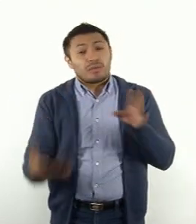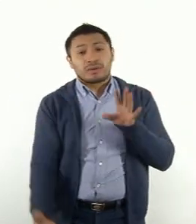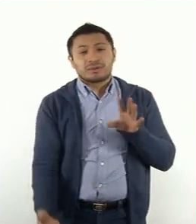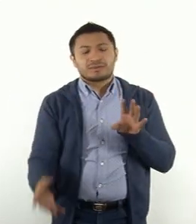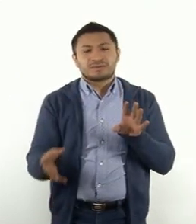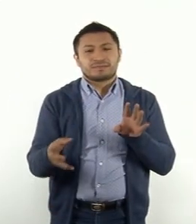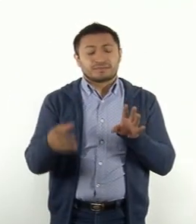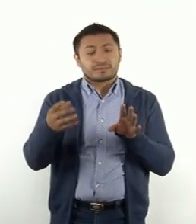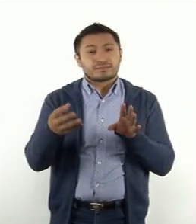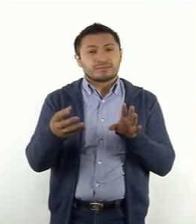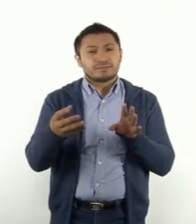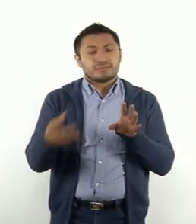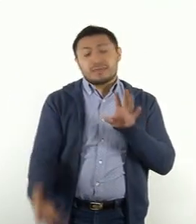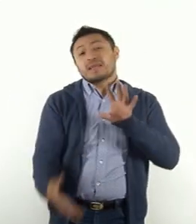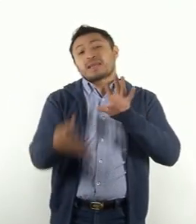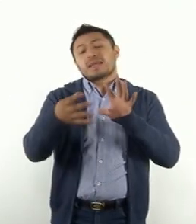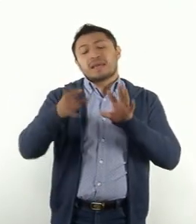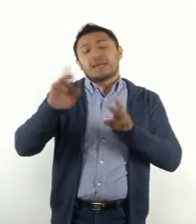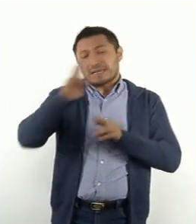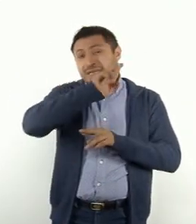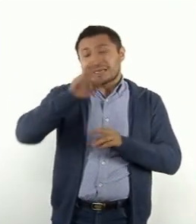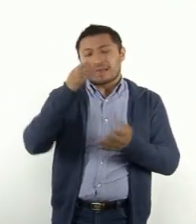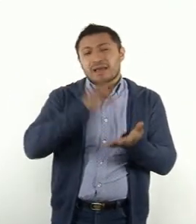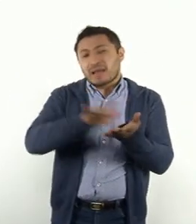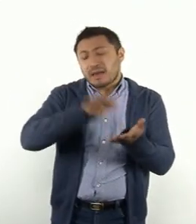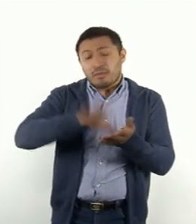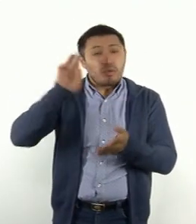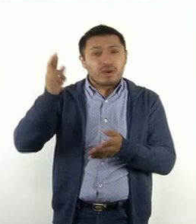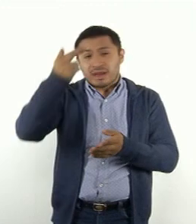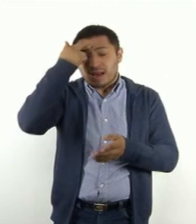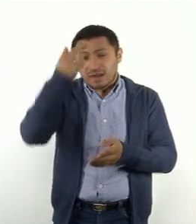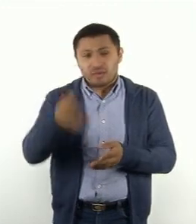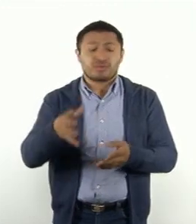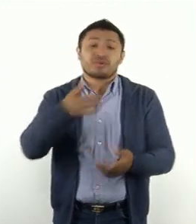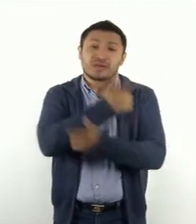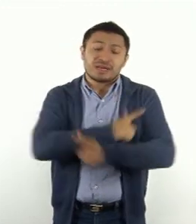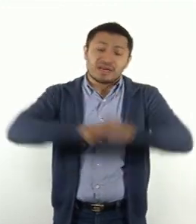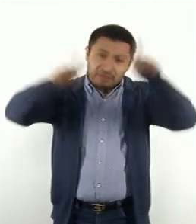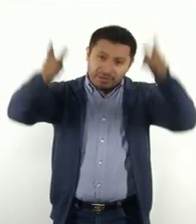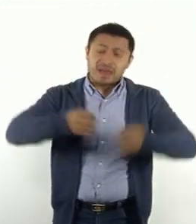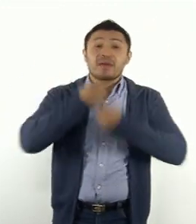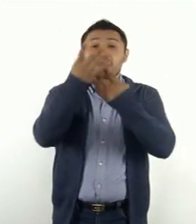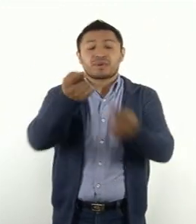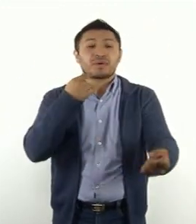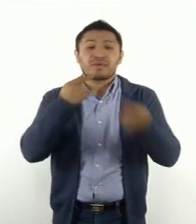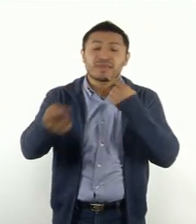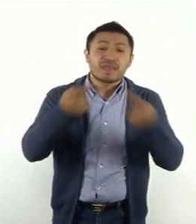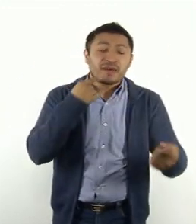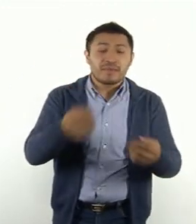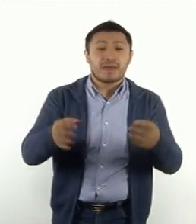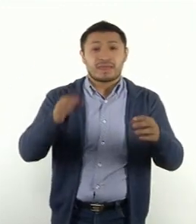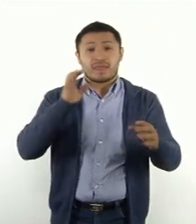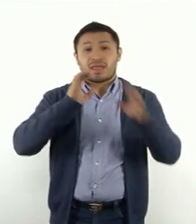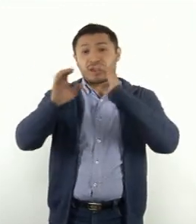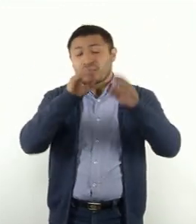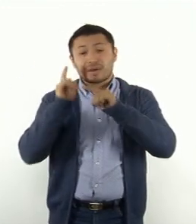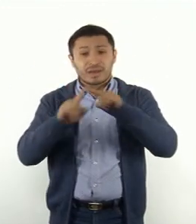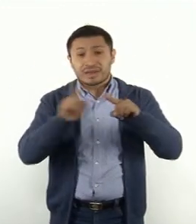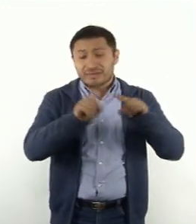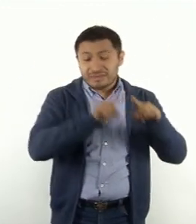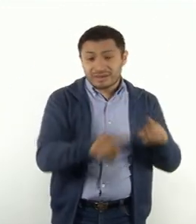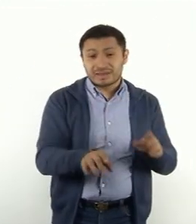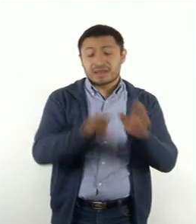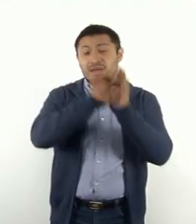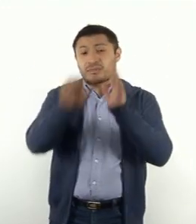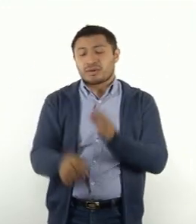la comunicación y el debate están en los medios de comunicación. A la libertad de expresión se suma la libertad